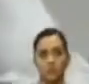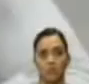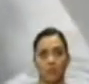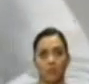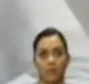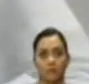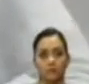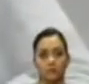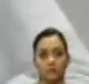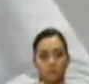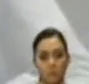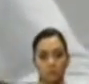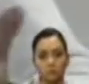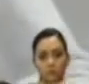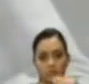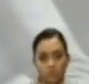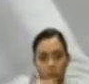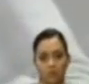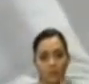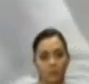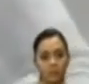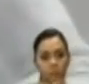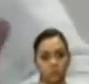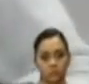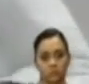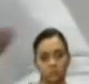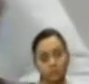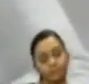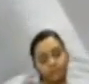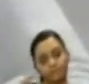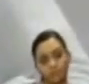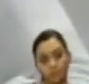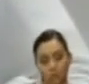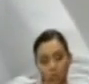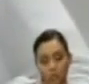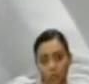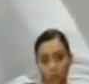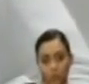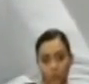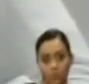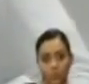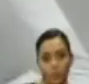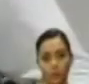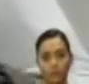vamos a ir pagando esos arrastres pues